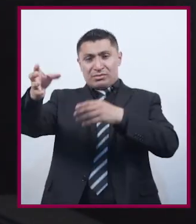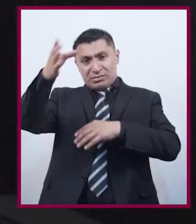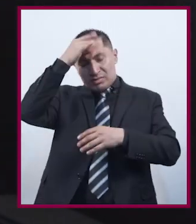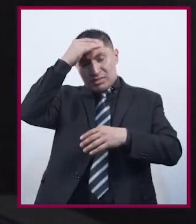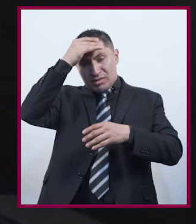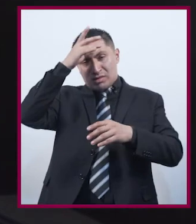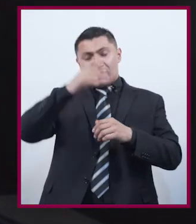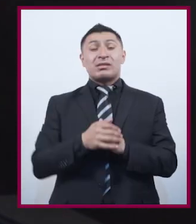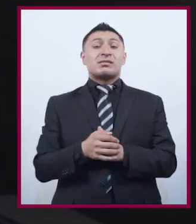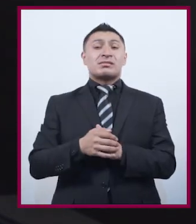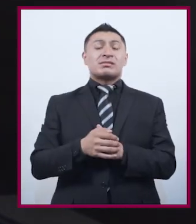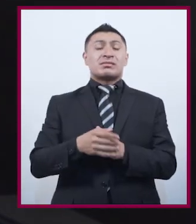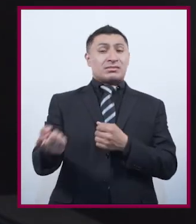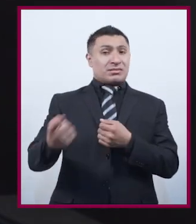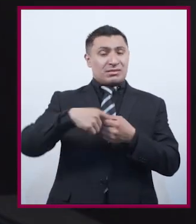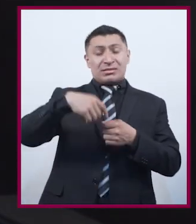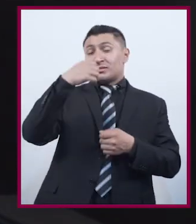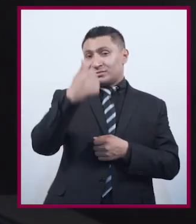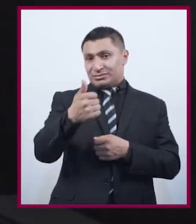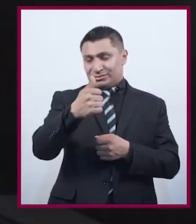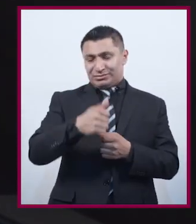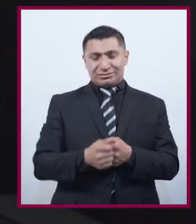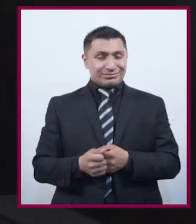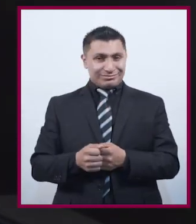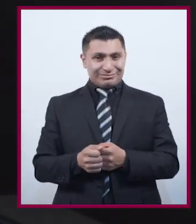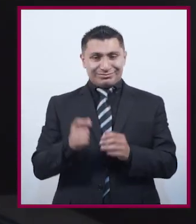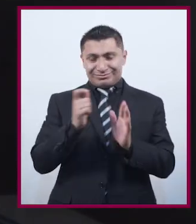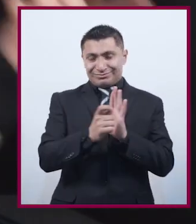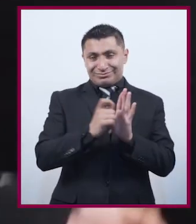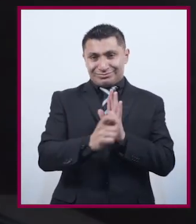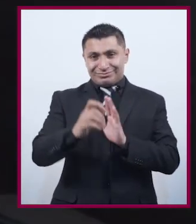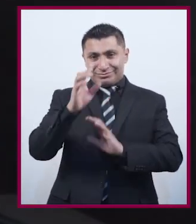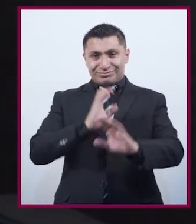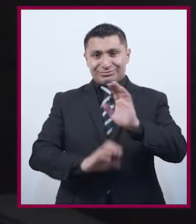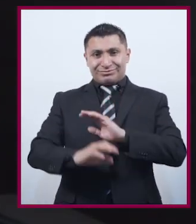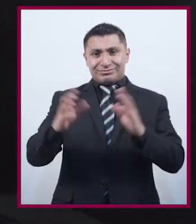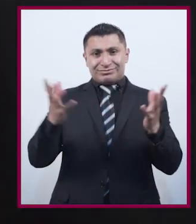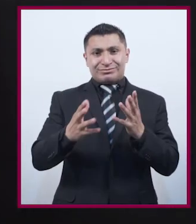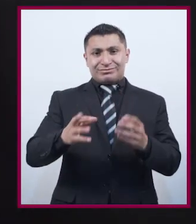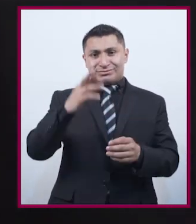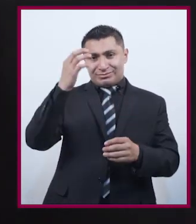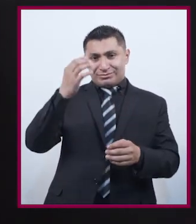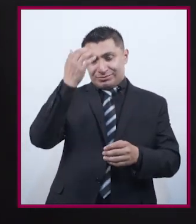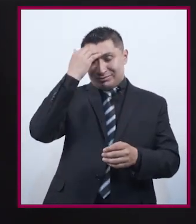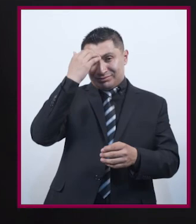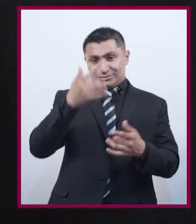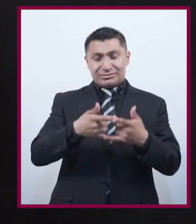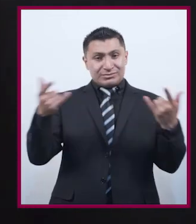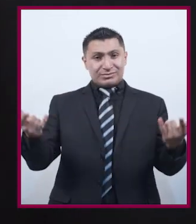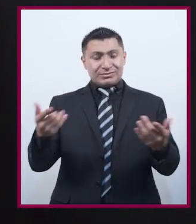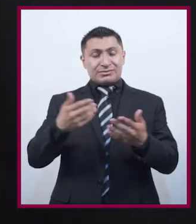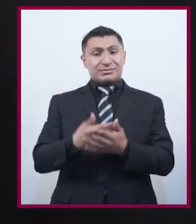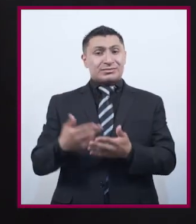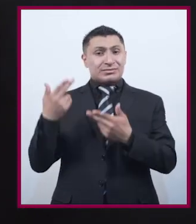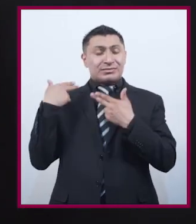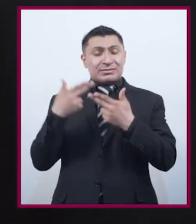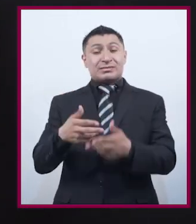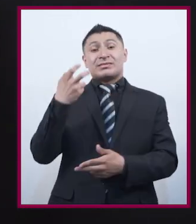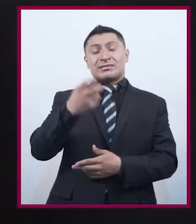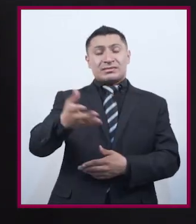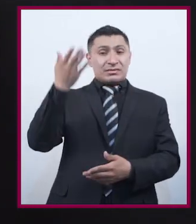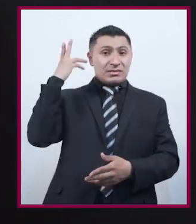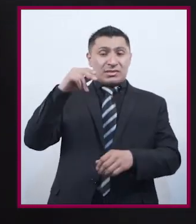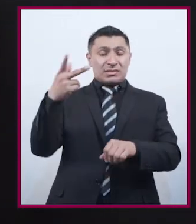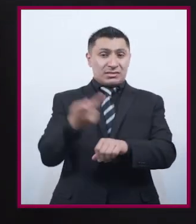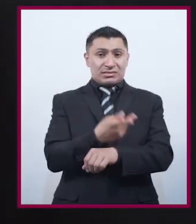de reflexión y construcción del conocimiento. Danos un like y no dudes en escribirnos. Hagamos conciencia histórica. Esto fue